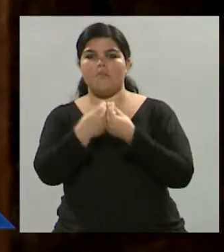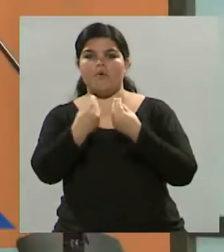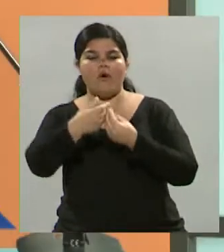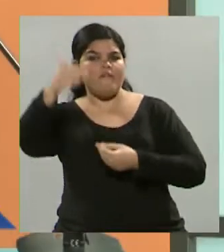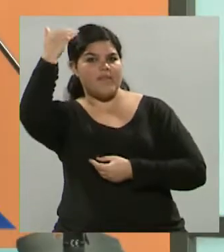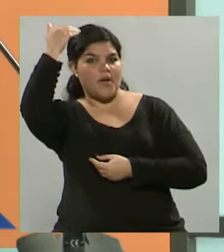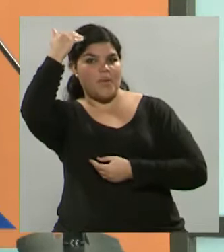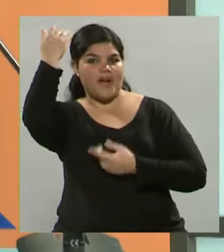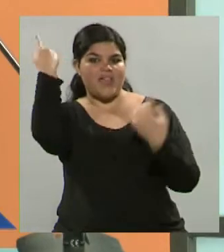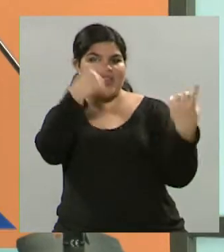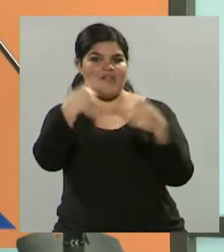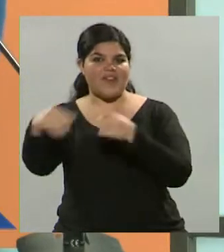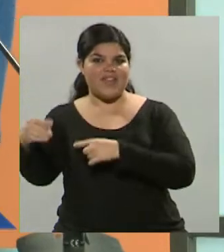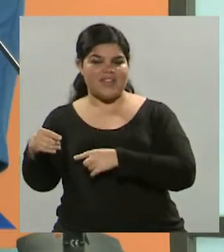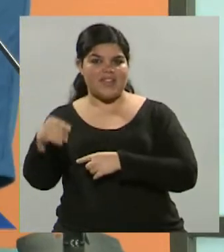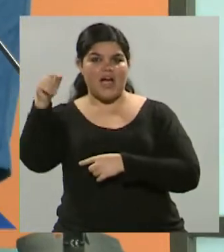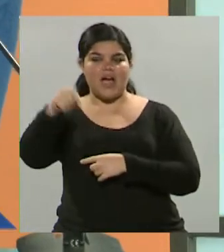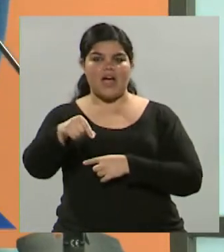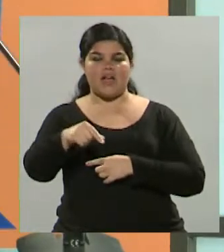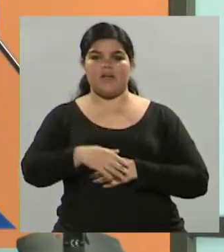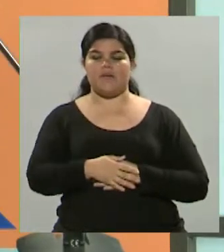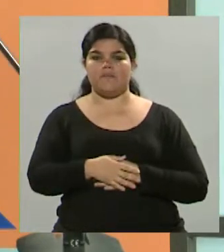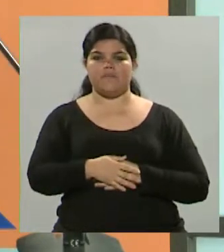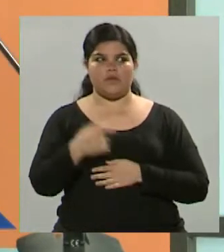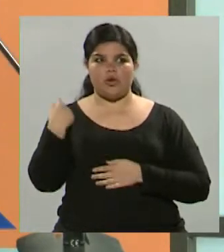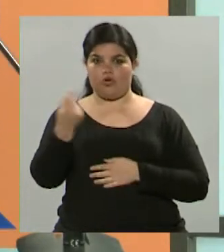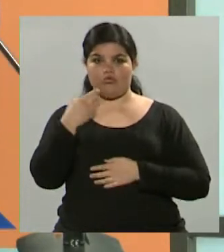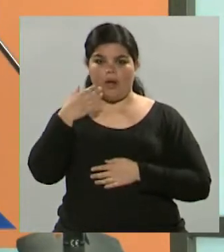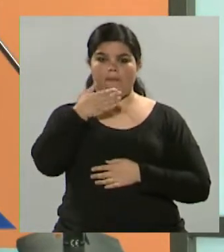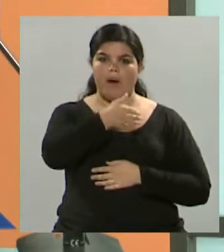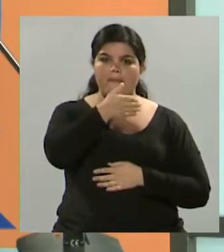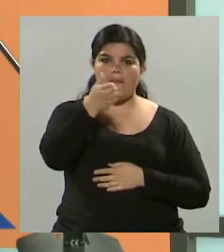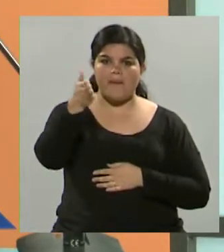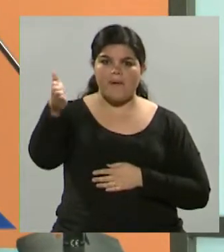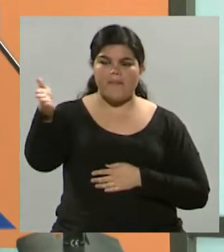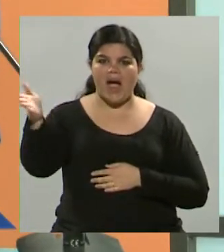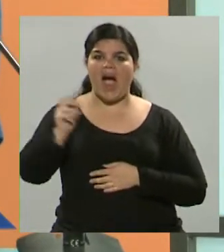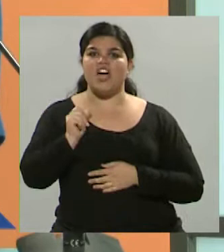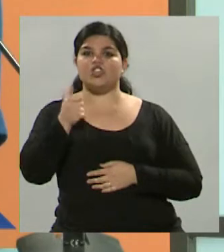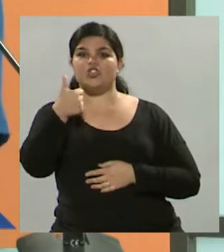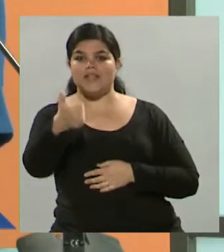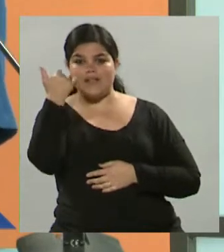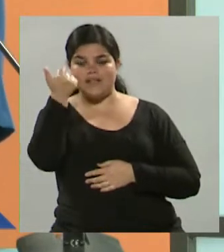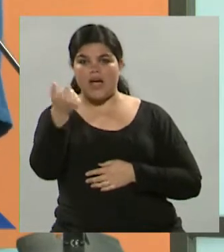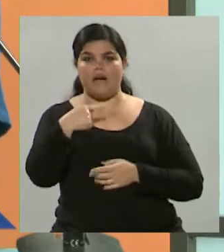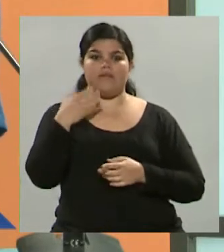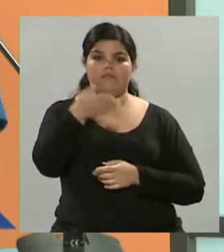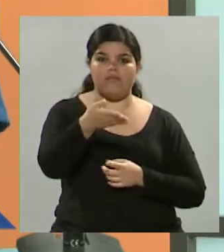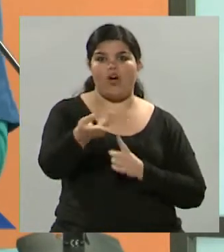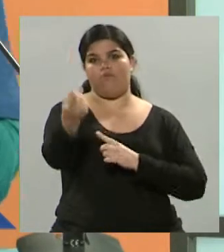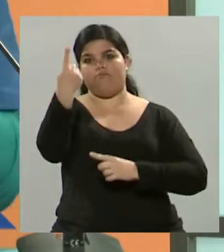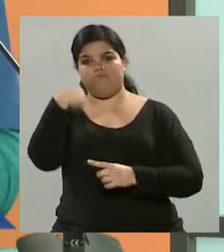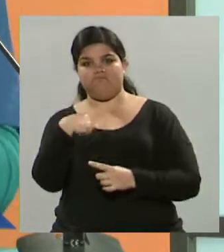artistas de distintas latitudes a las que nosotras nos hemos trasladado durante estos 6 años, o ellos se han trasladado hacia acá, y de